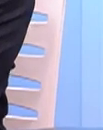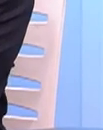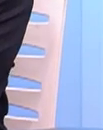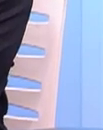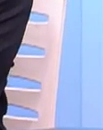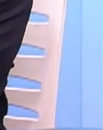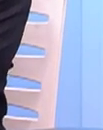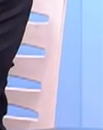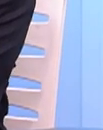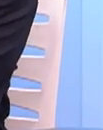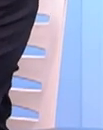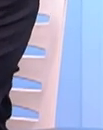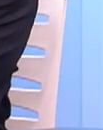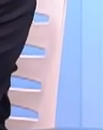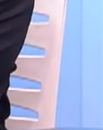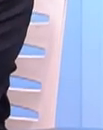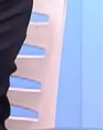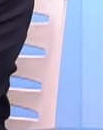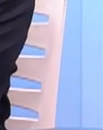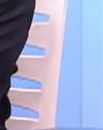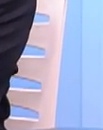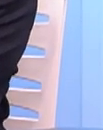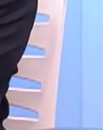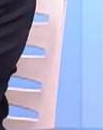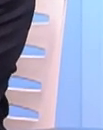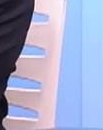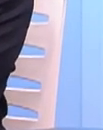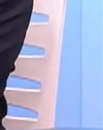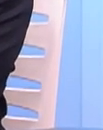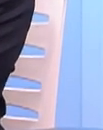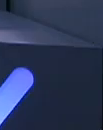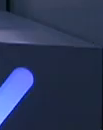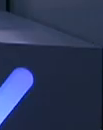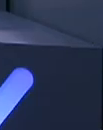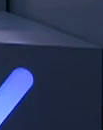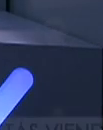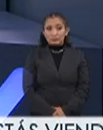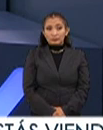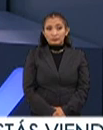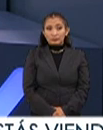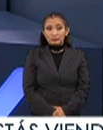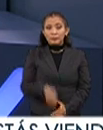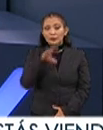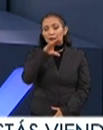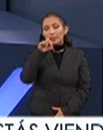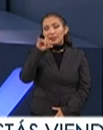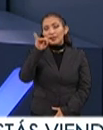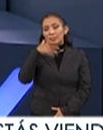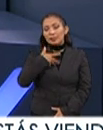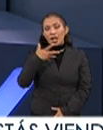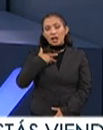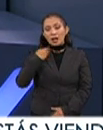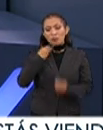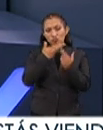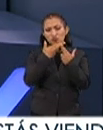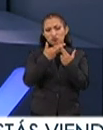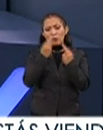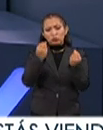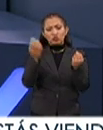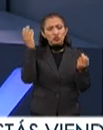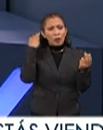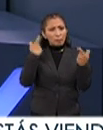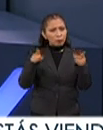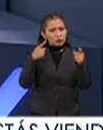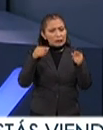de algún grupo originario, es la música de algún grupo originario, ¿no? Así es. CDI tiene una fonoteca con un riquísimo acervo